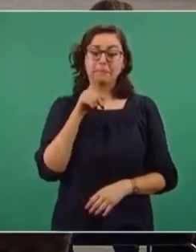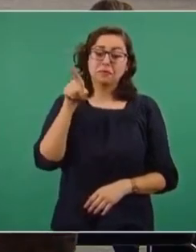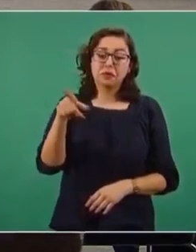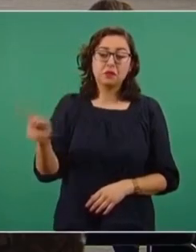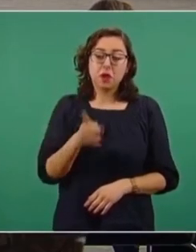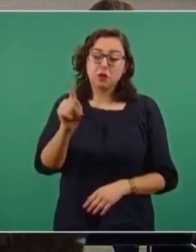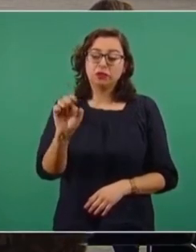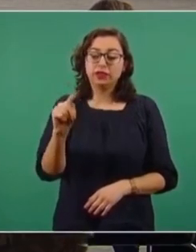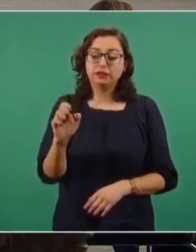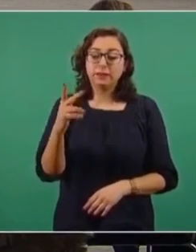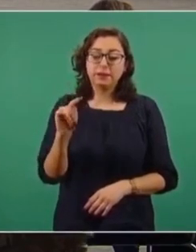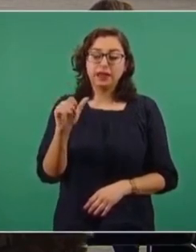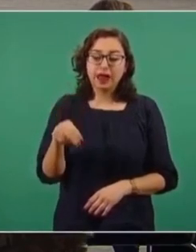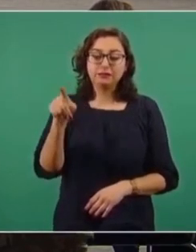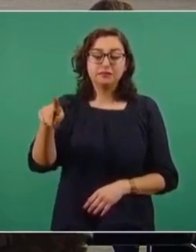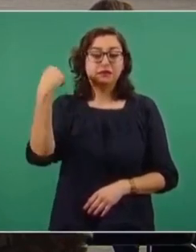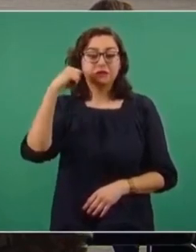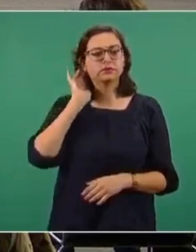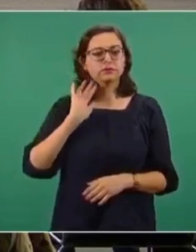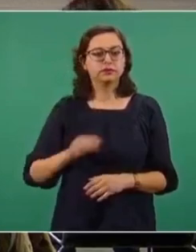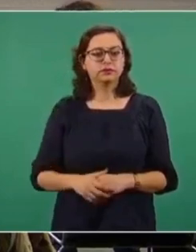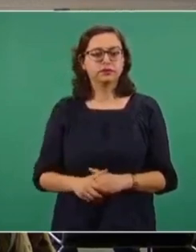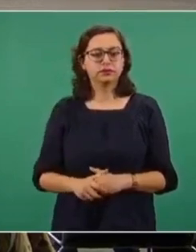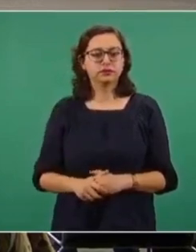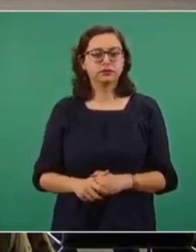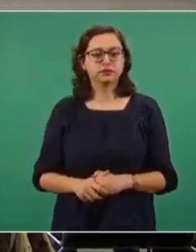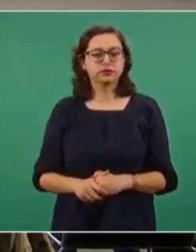Macuspana, Tabasco. Ya está, en primer lugar.